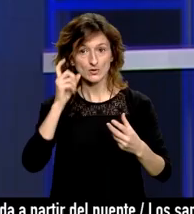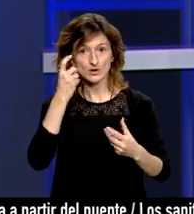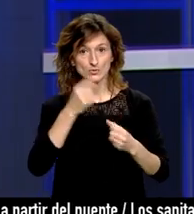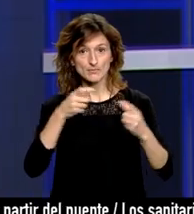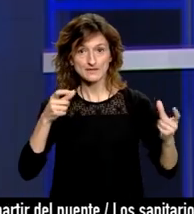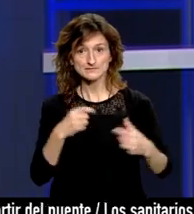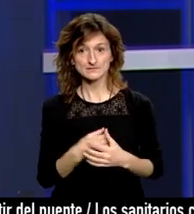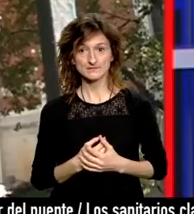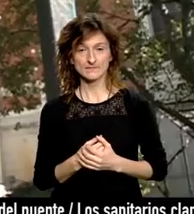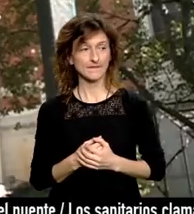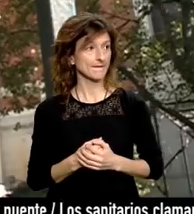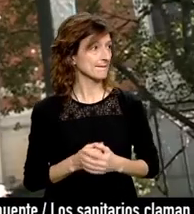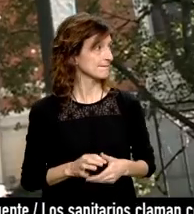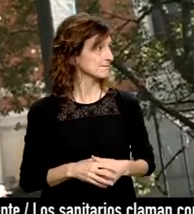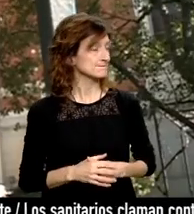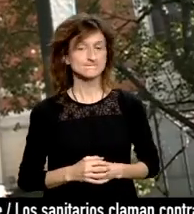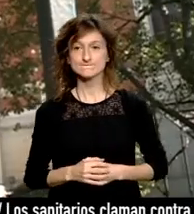alumnos.